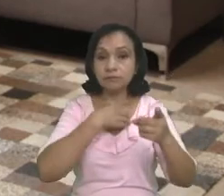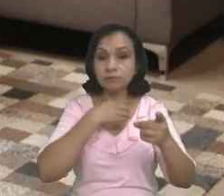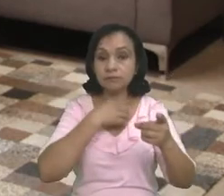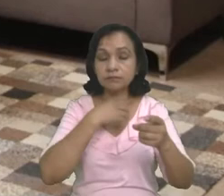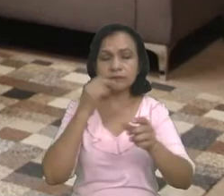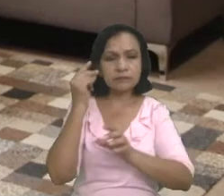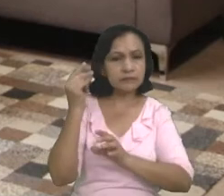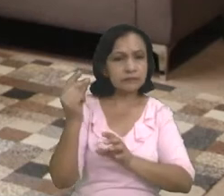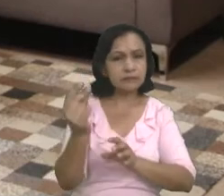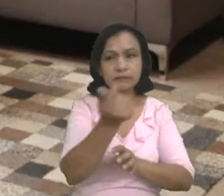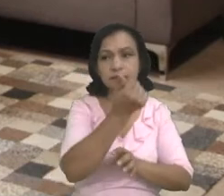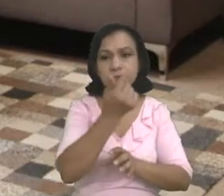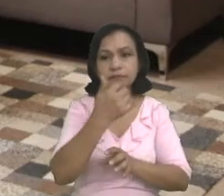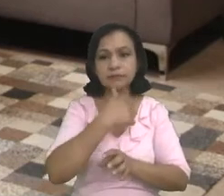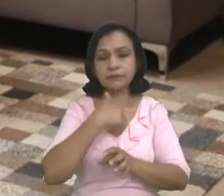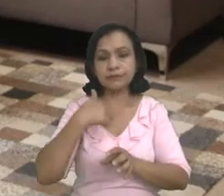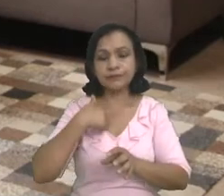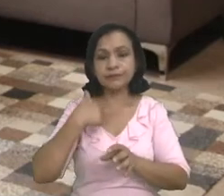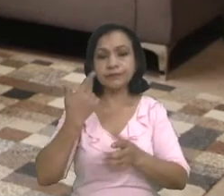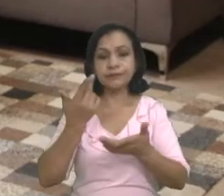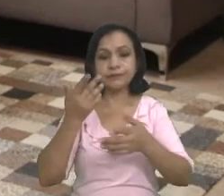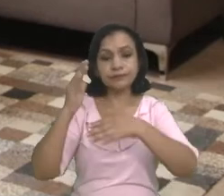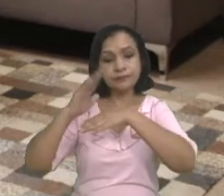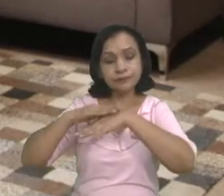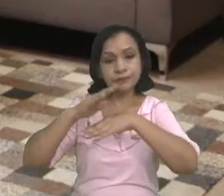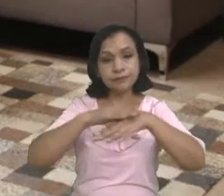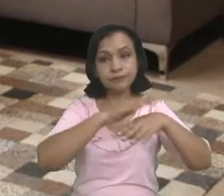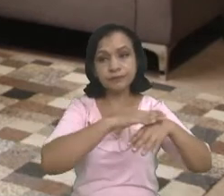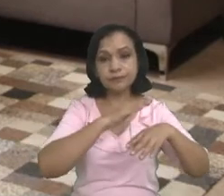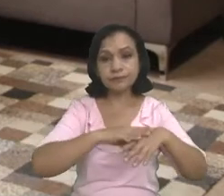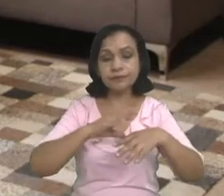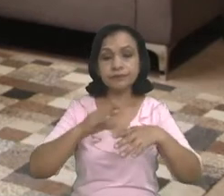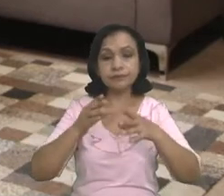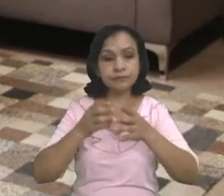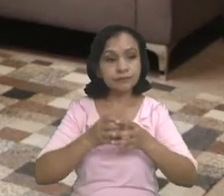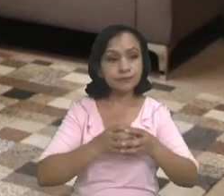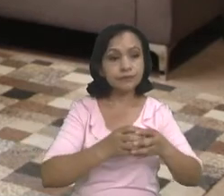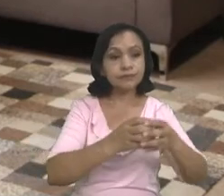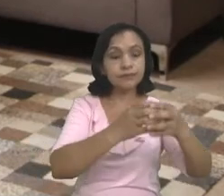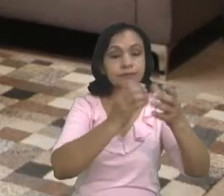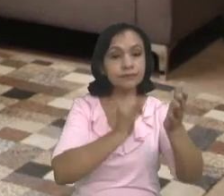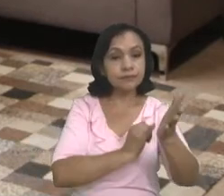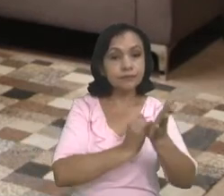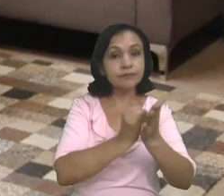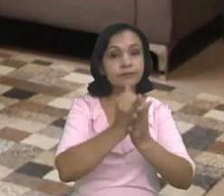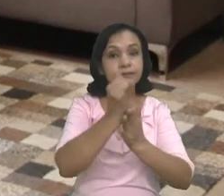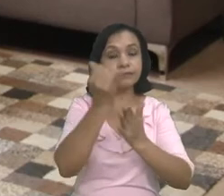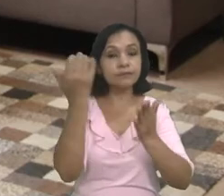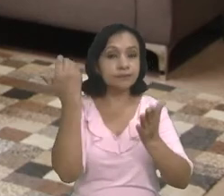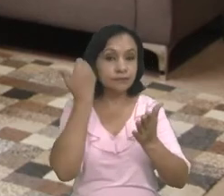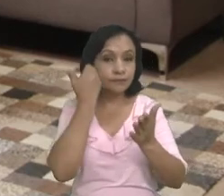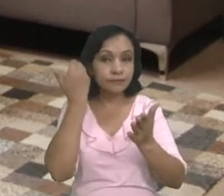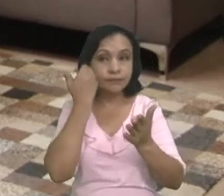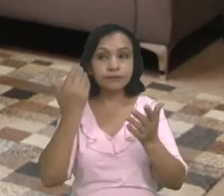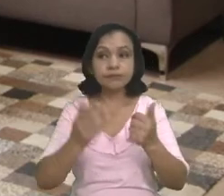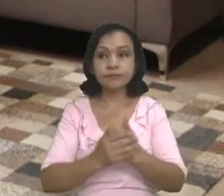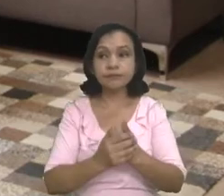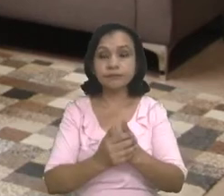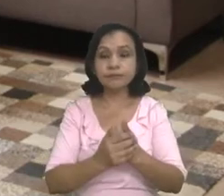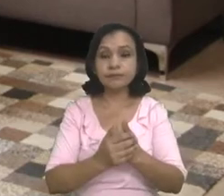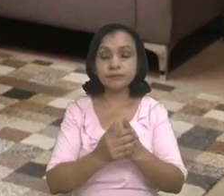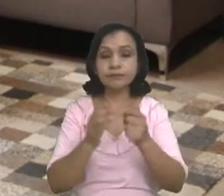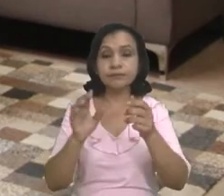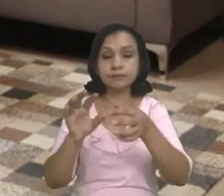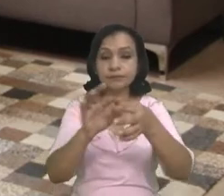inmediatamente nosotros nos notifican nosotros inmediatamente vamos a hacer la investigación epidemiológica y con en conjunto con ellos